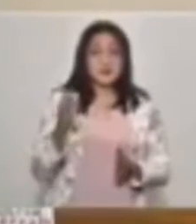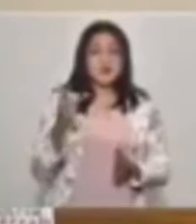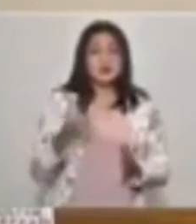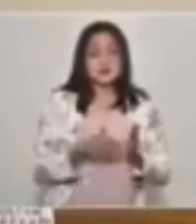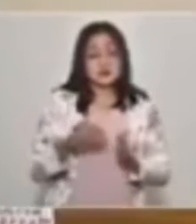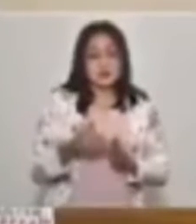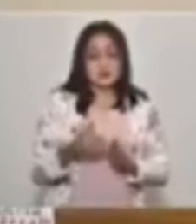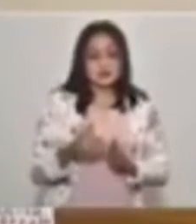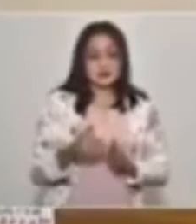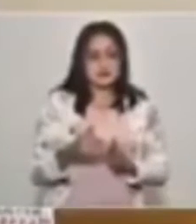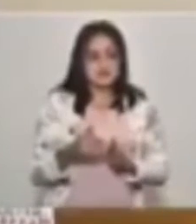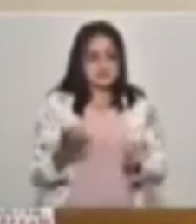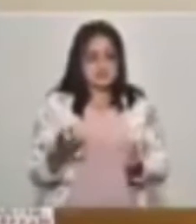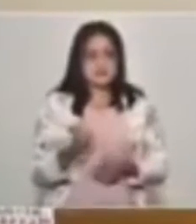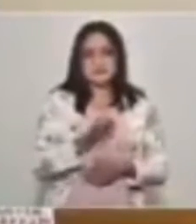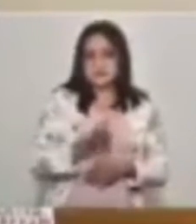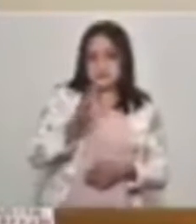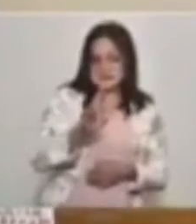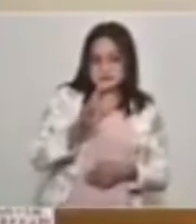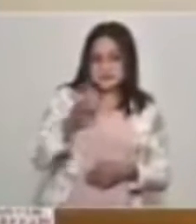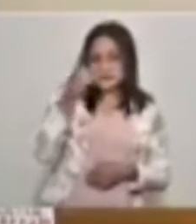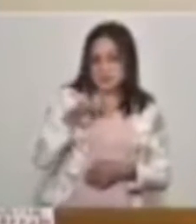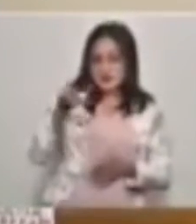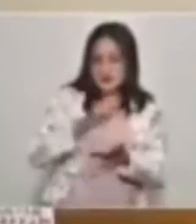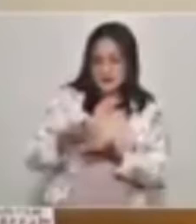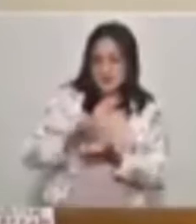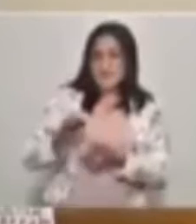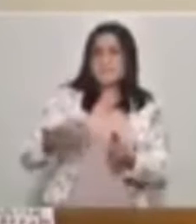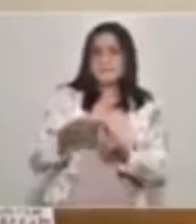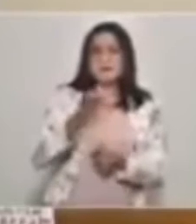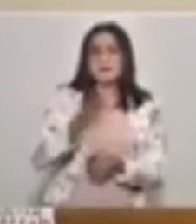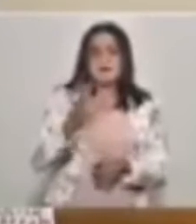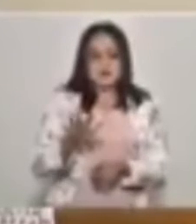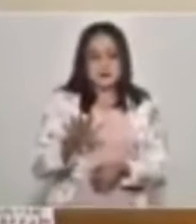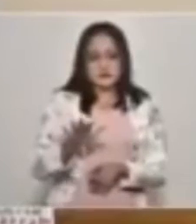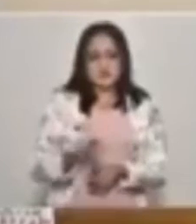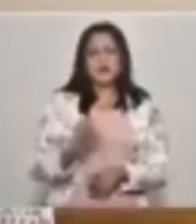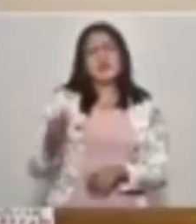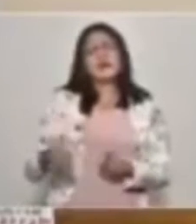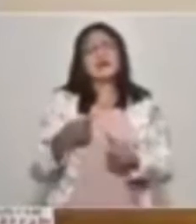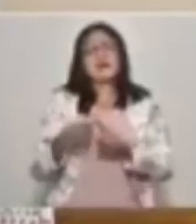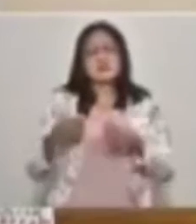55.8 millones, es decir, 130 para desasolve más 55. ¿Qué más?